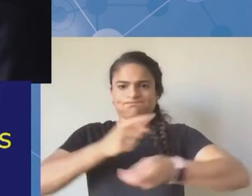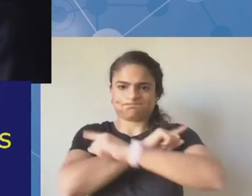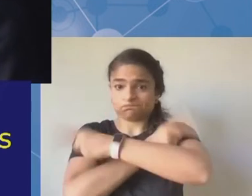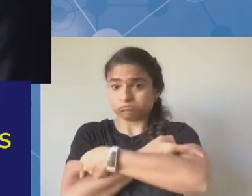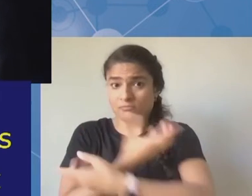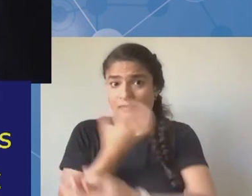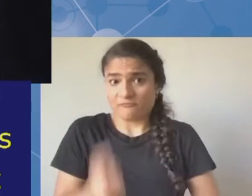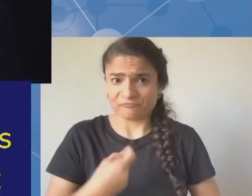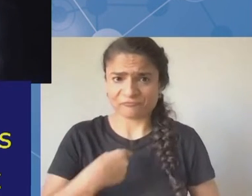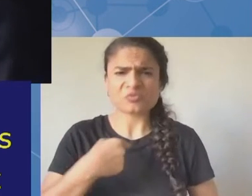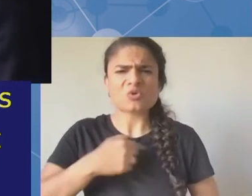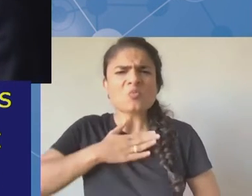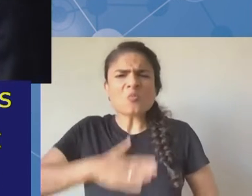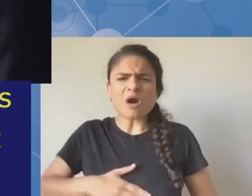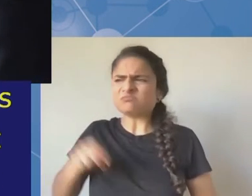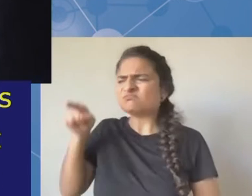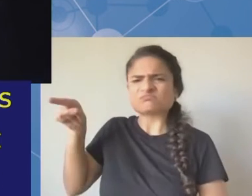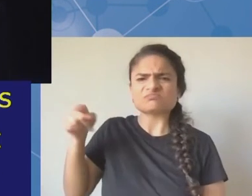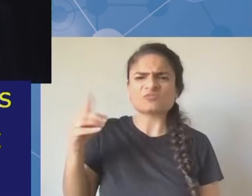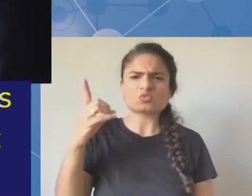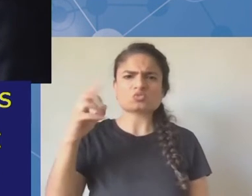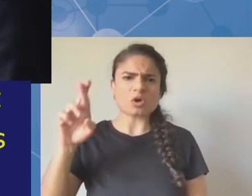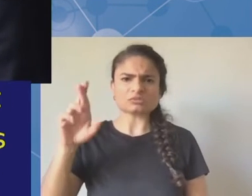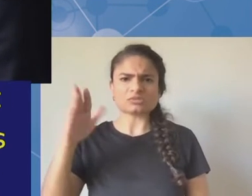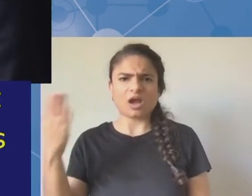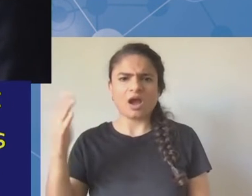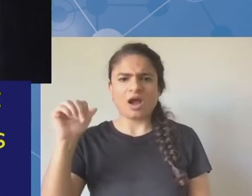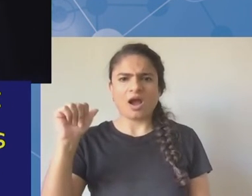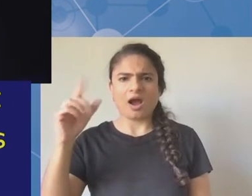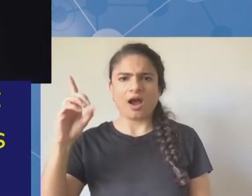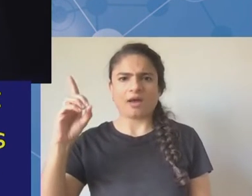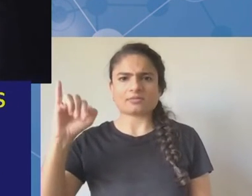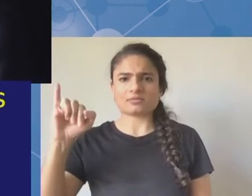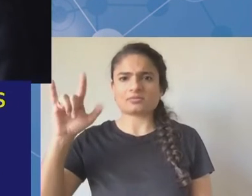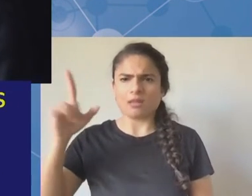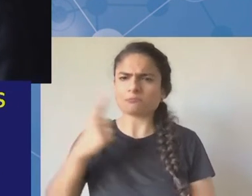en nombre propio, refiriéndome a lo que dijo la doctora Adil.